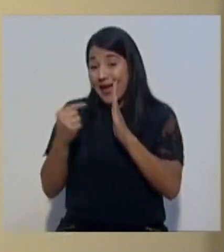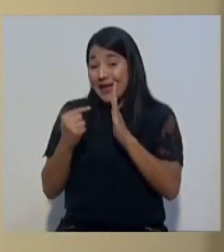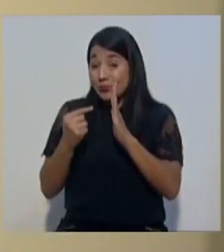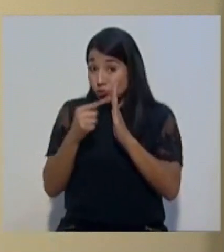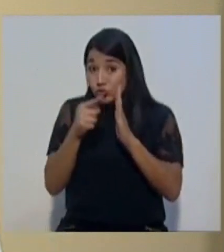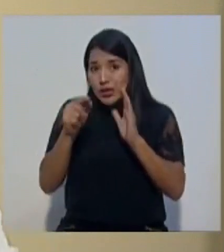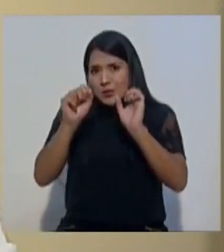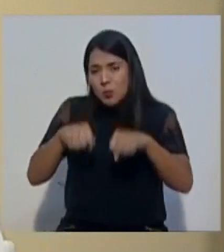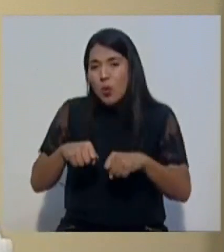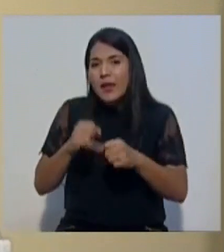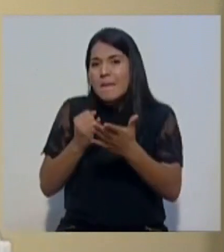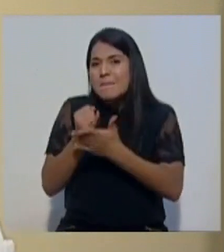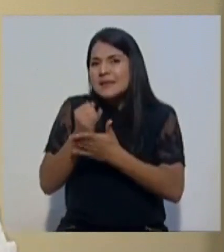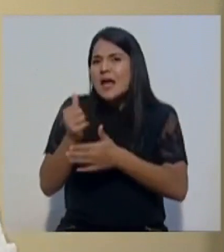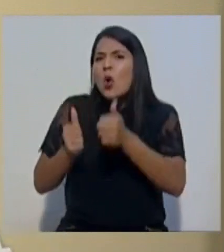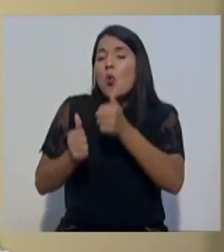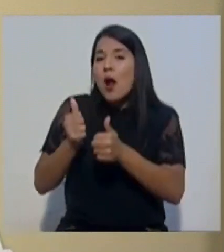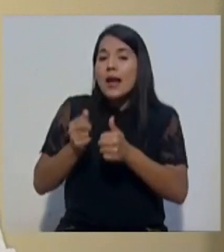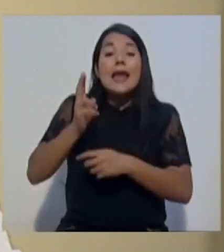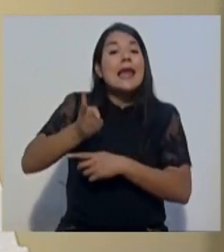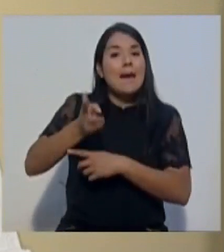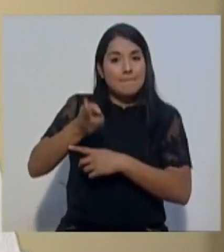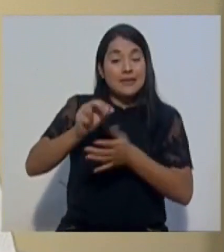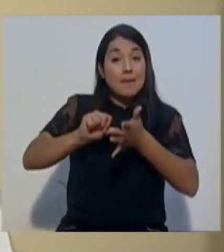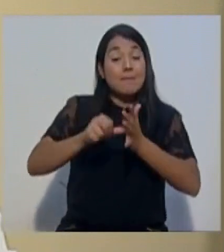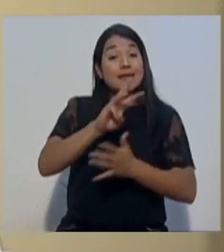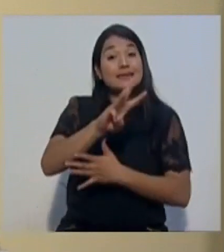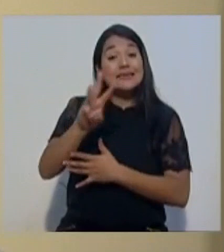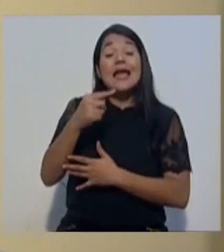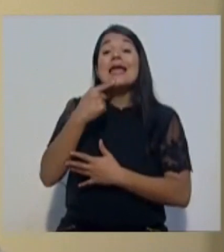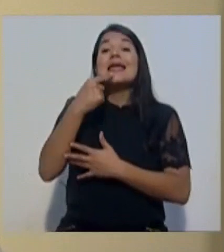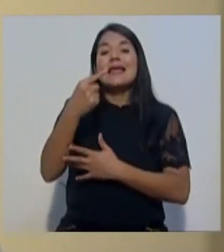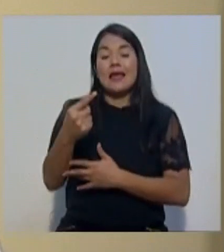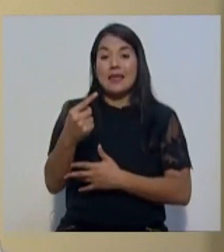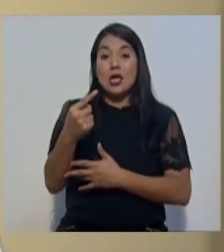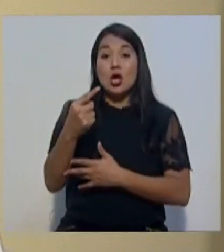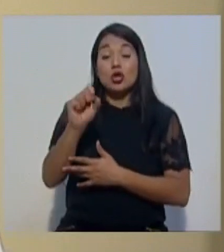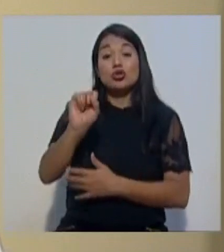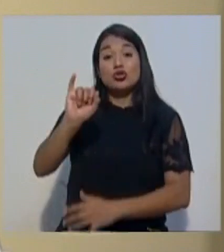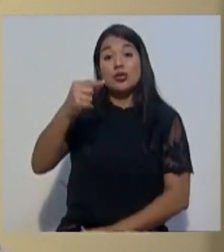las pueden consultar en el mismo sitio que planteó don Sigifredo,